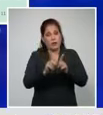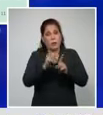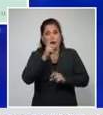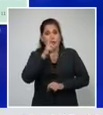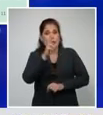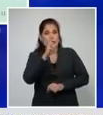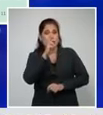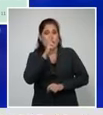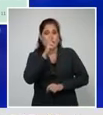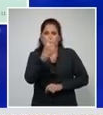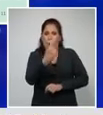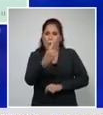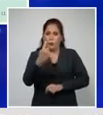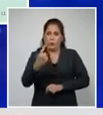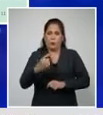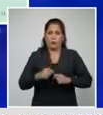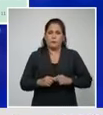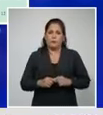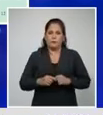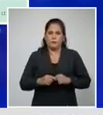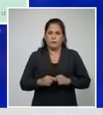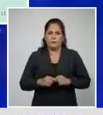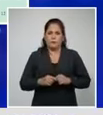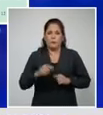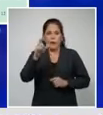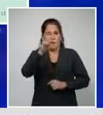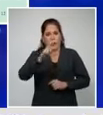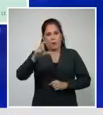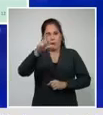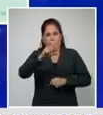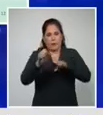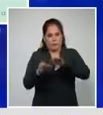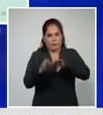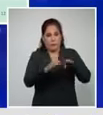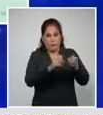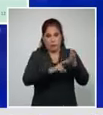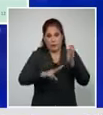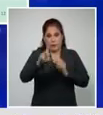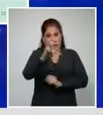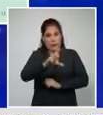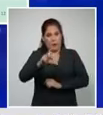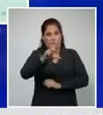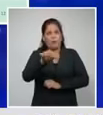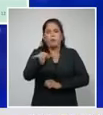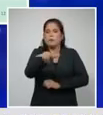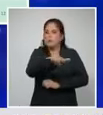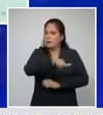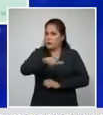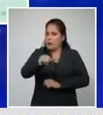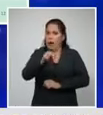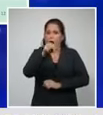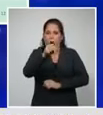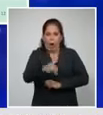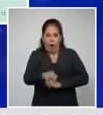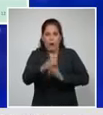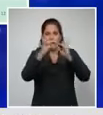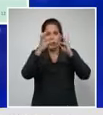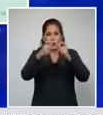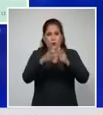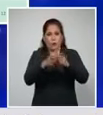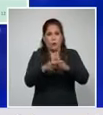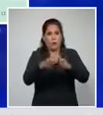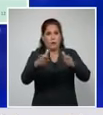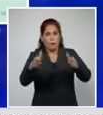1 de cada uno. Camagüey, que también estuvo presentando cifras elevadas,